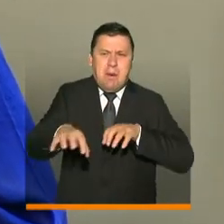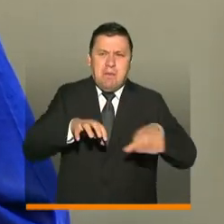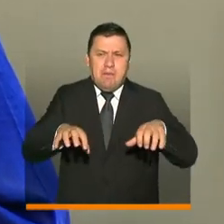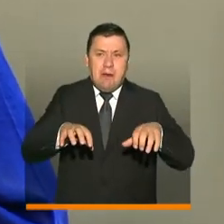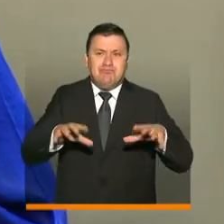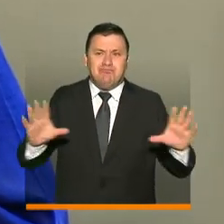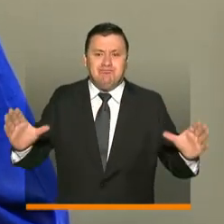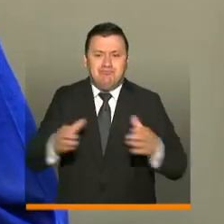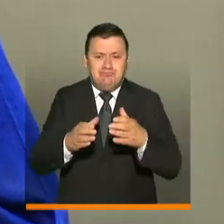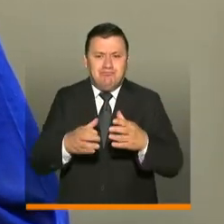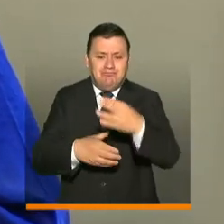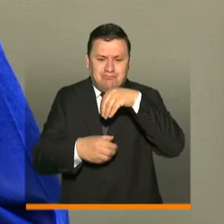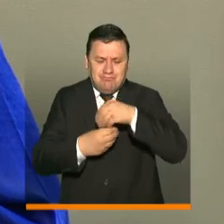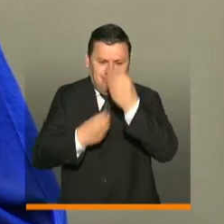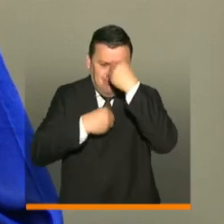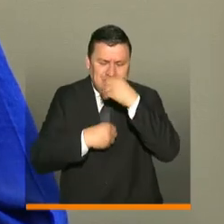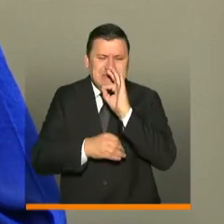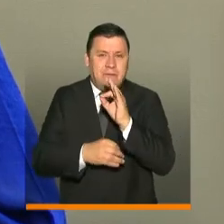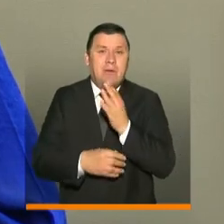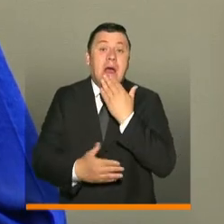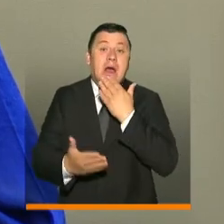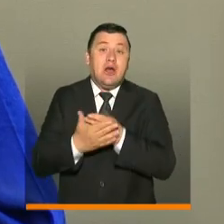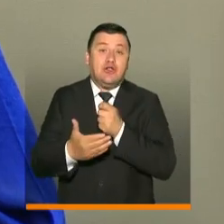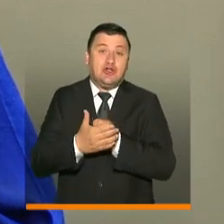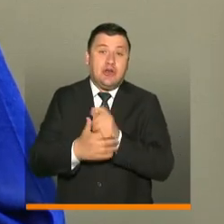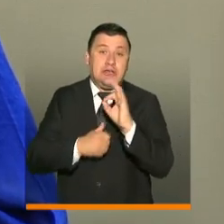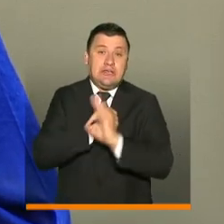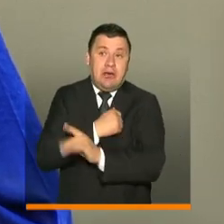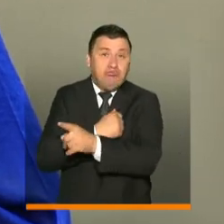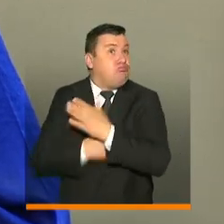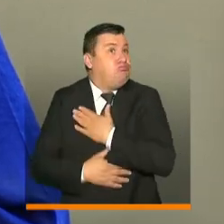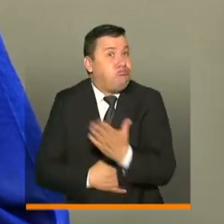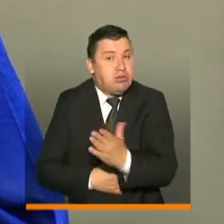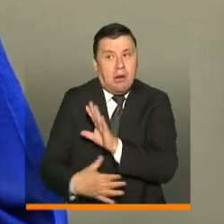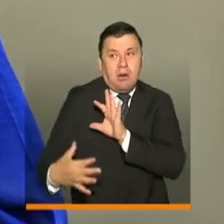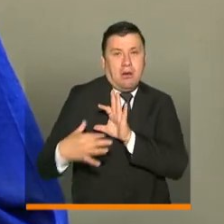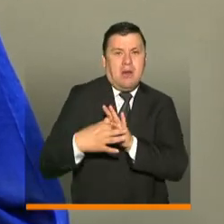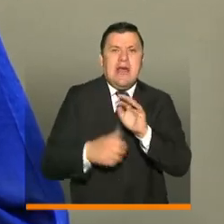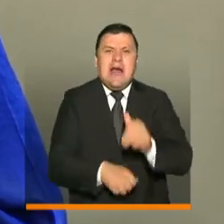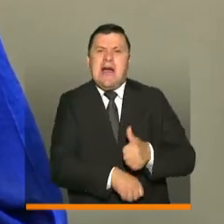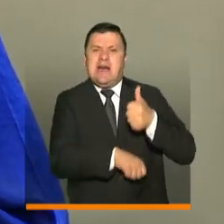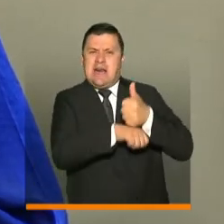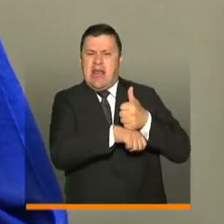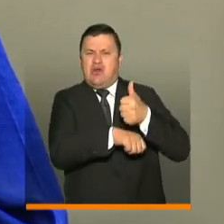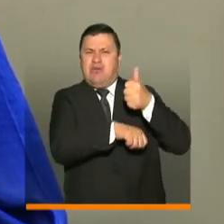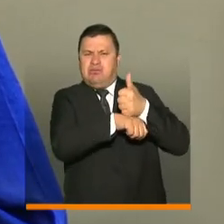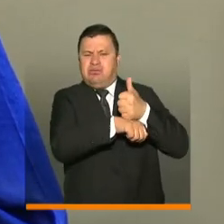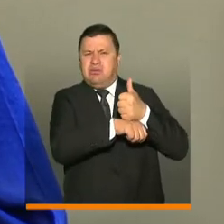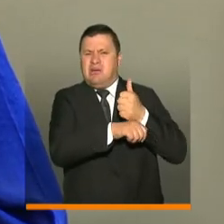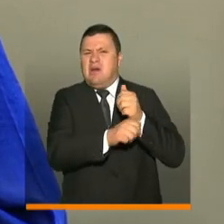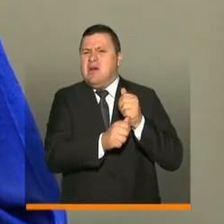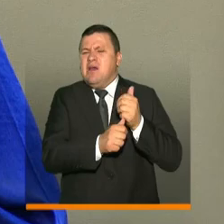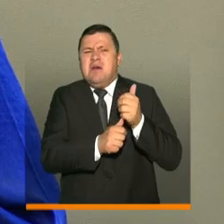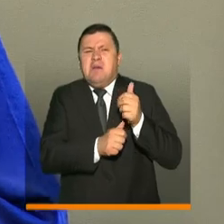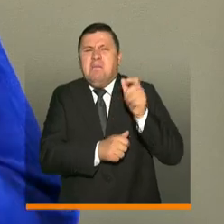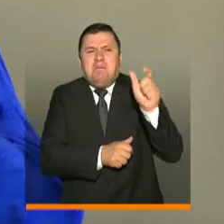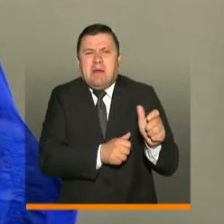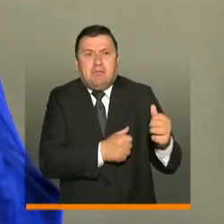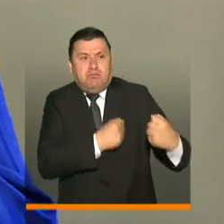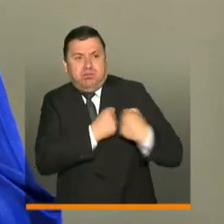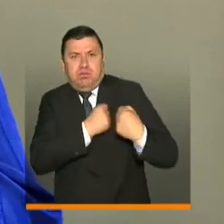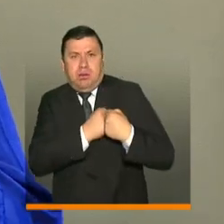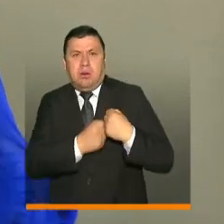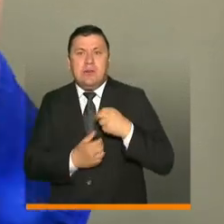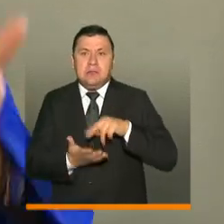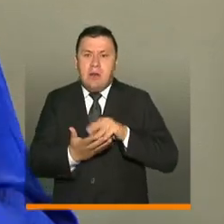abordar. Agradezco a la Asociación de Facultades de Psicología, a los rectores y a las distintas instancias. Venimos, presidente, no solamente